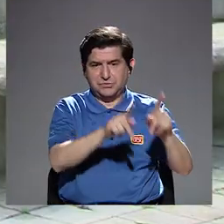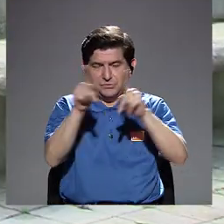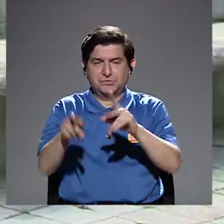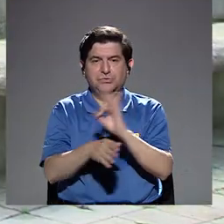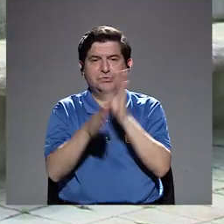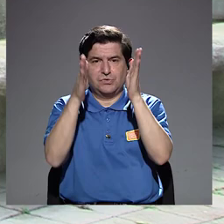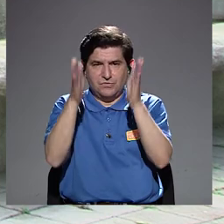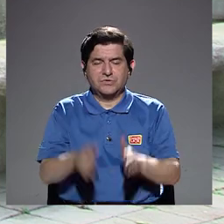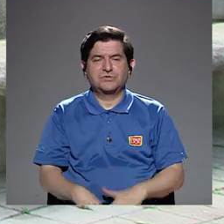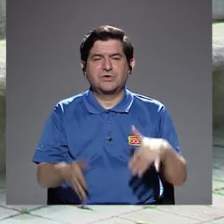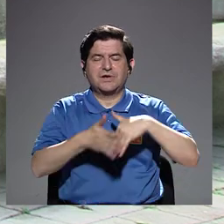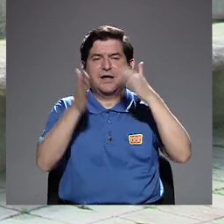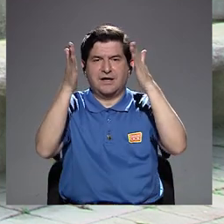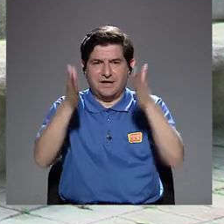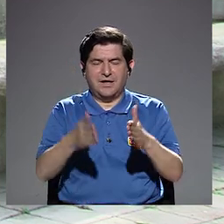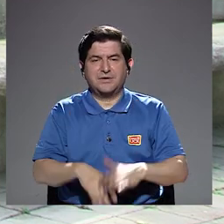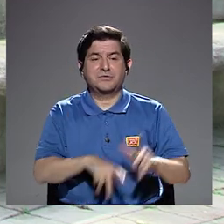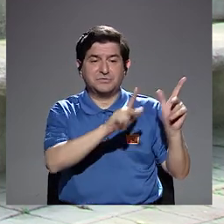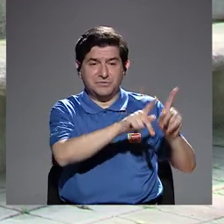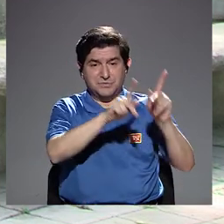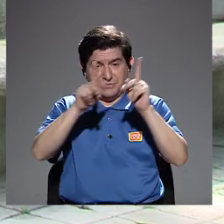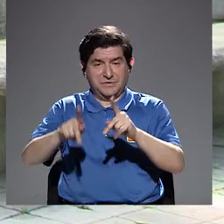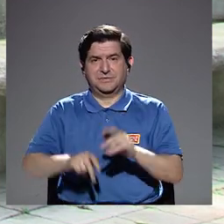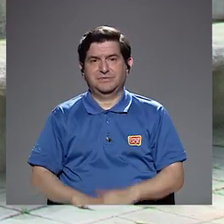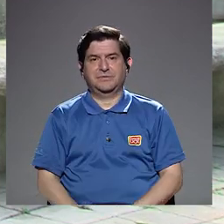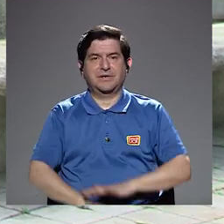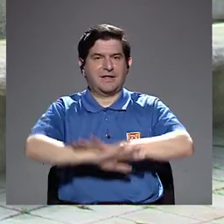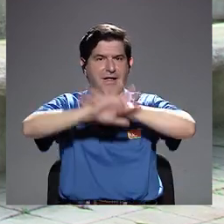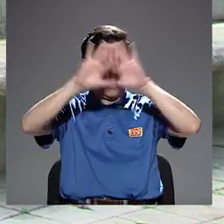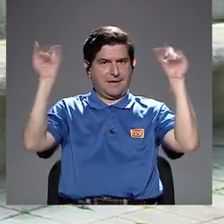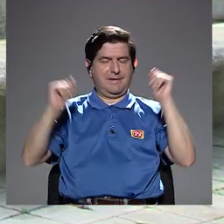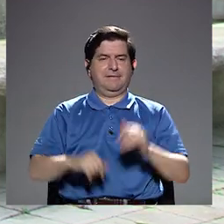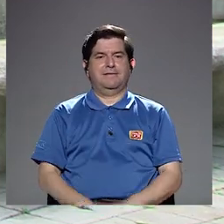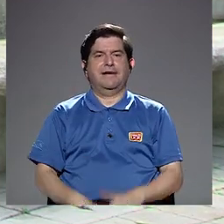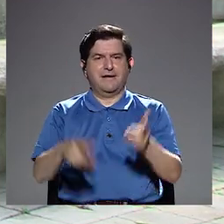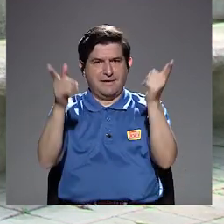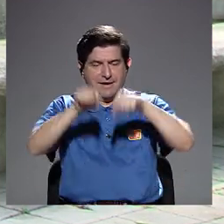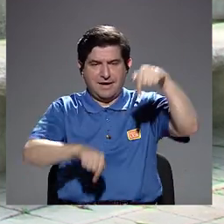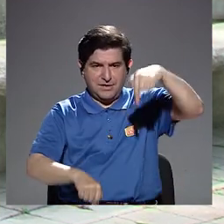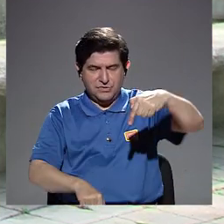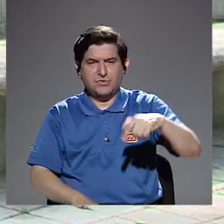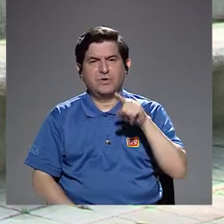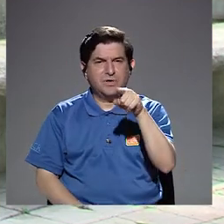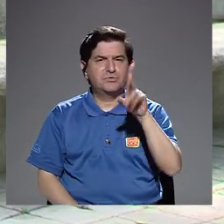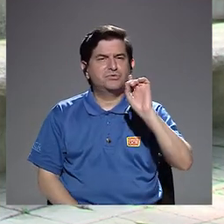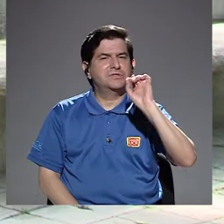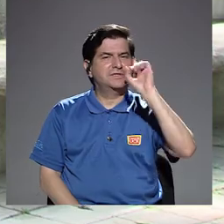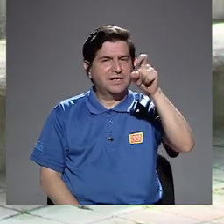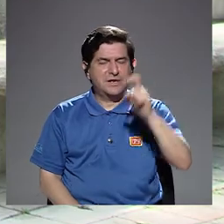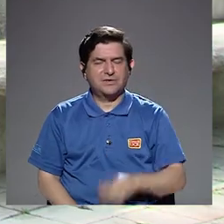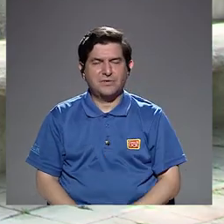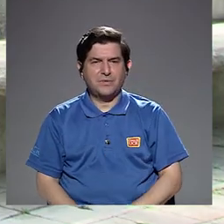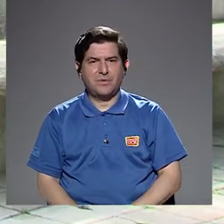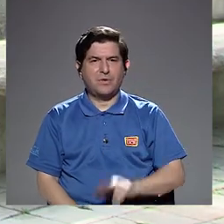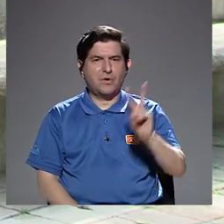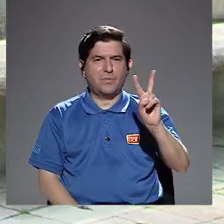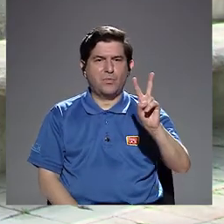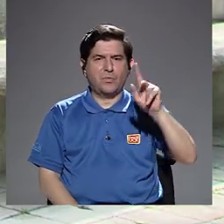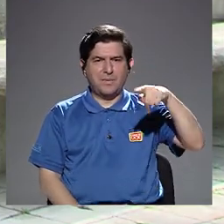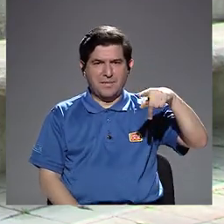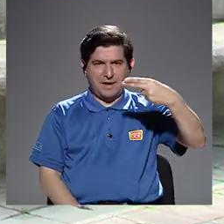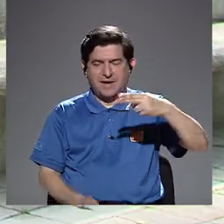las personas, los funcionarios, los estudiantes, los pacientes, aclararles el hecho de que hoy se te diagnostique virus